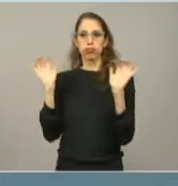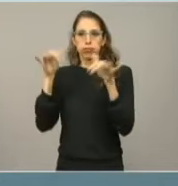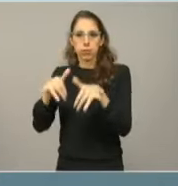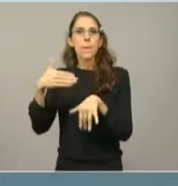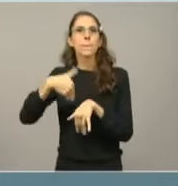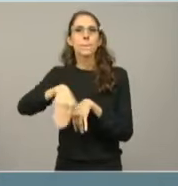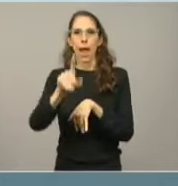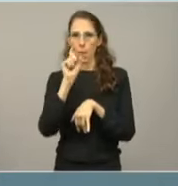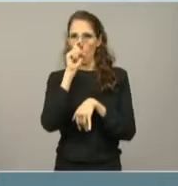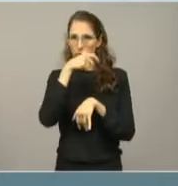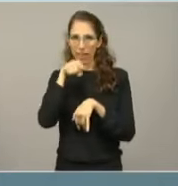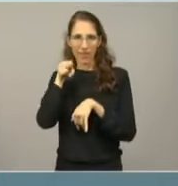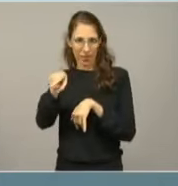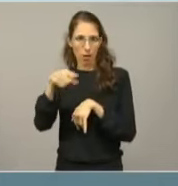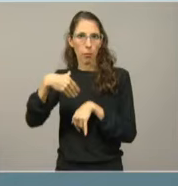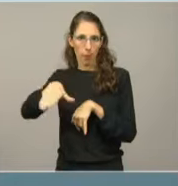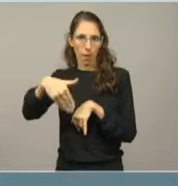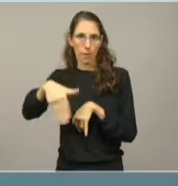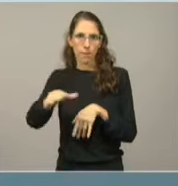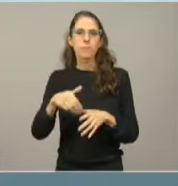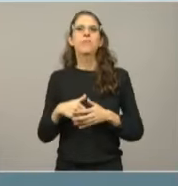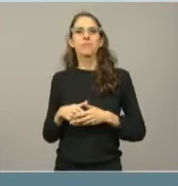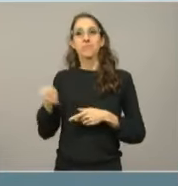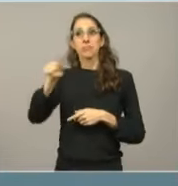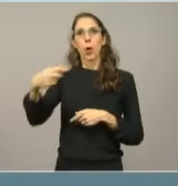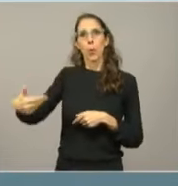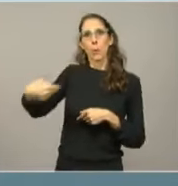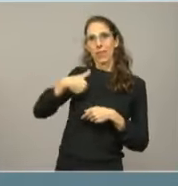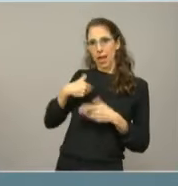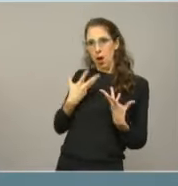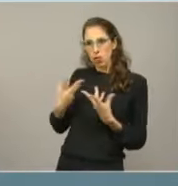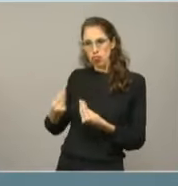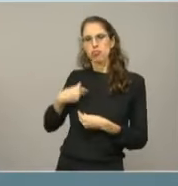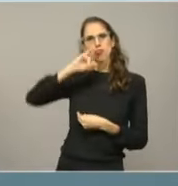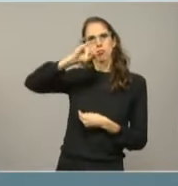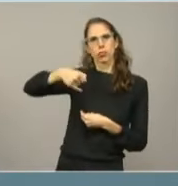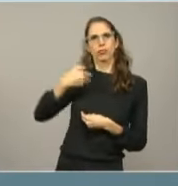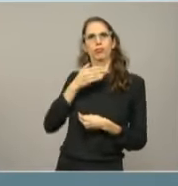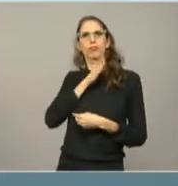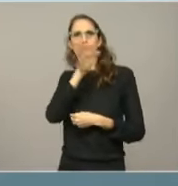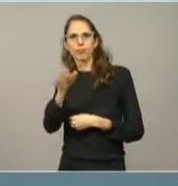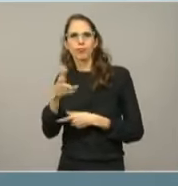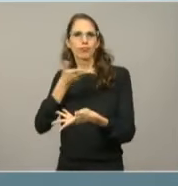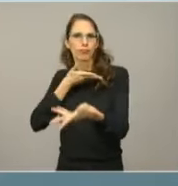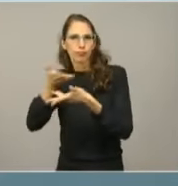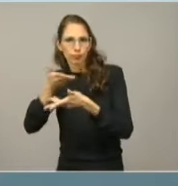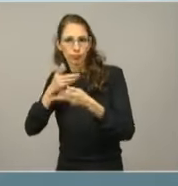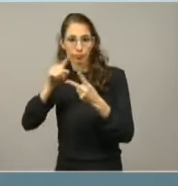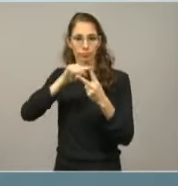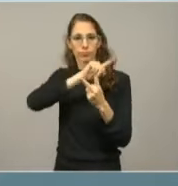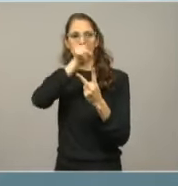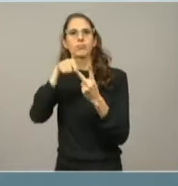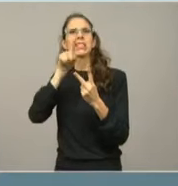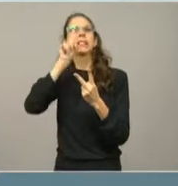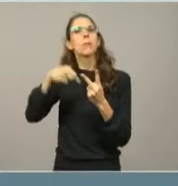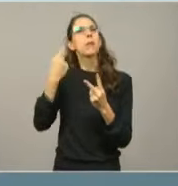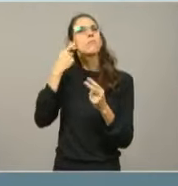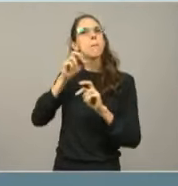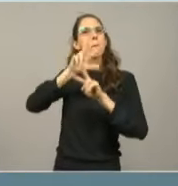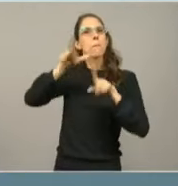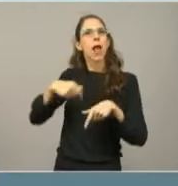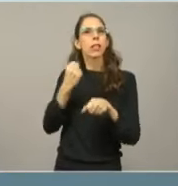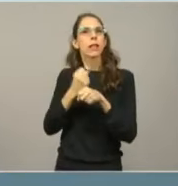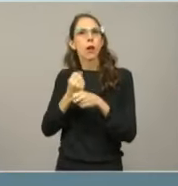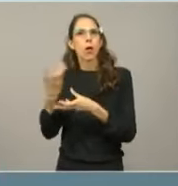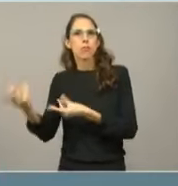en Montevideo y que nos habían pedido colaboración y por otro lado empezar a trabajar algunas líneas de cooperación con